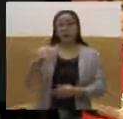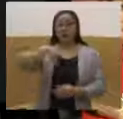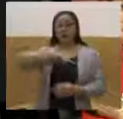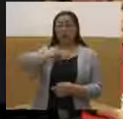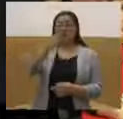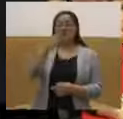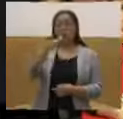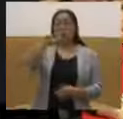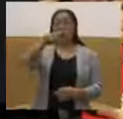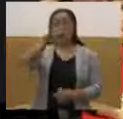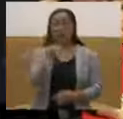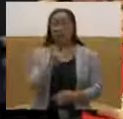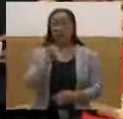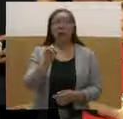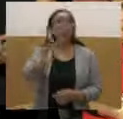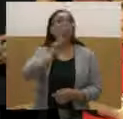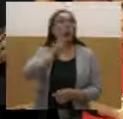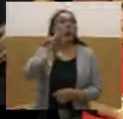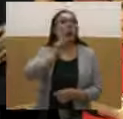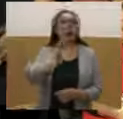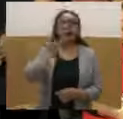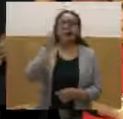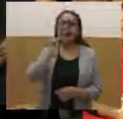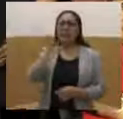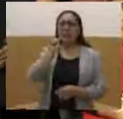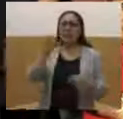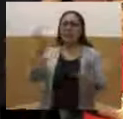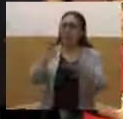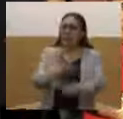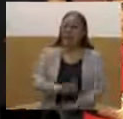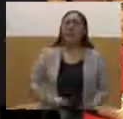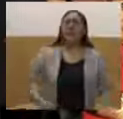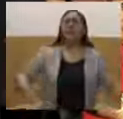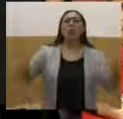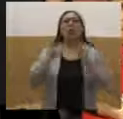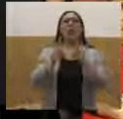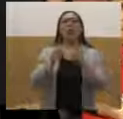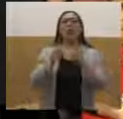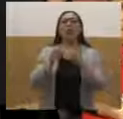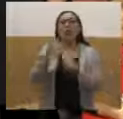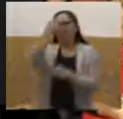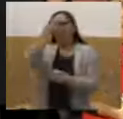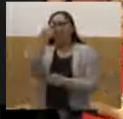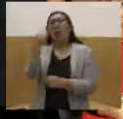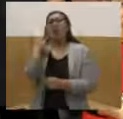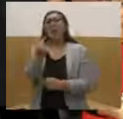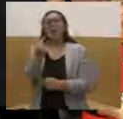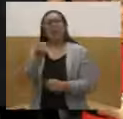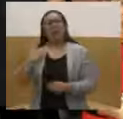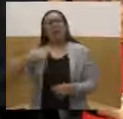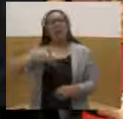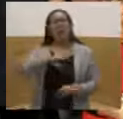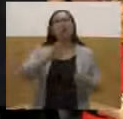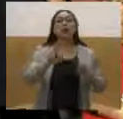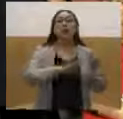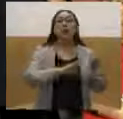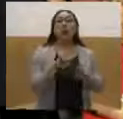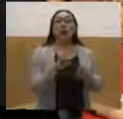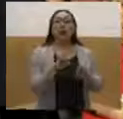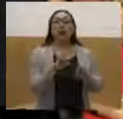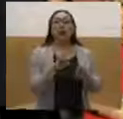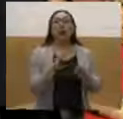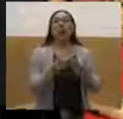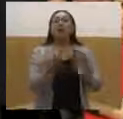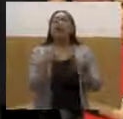mujeres han sido, son y serán una pieza fundamental en nuestro trabajo. Esto no es una afirmación que